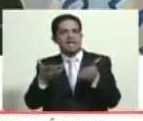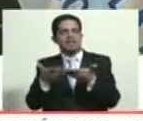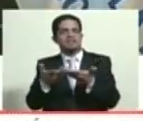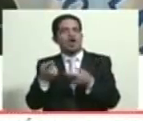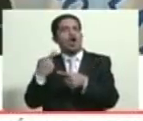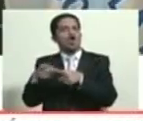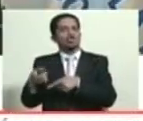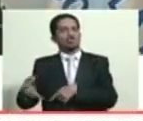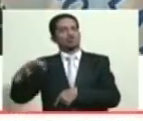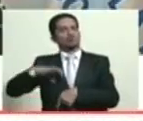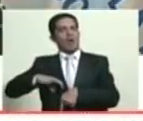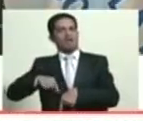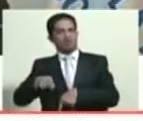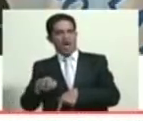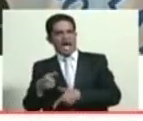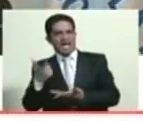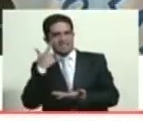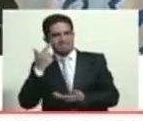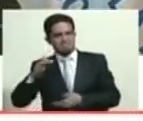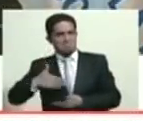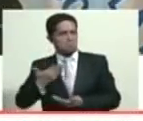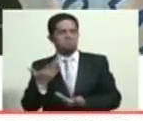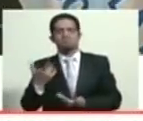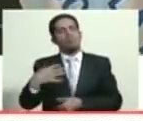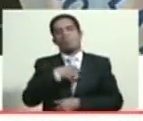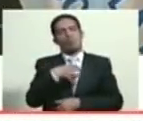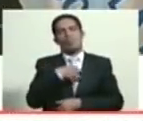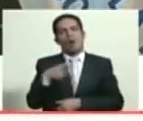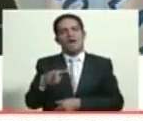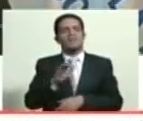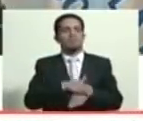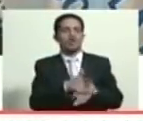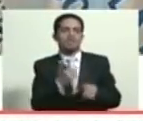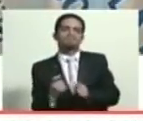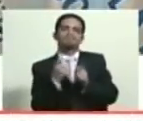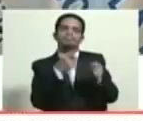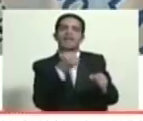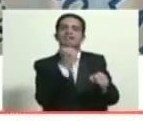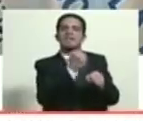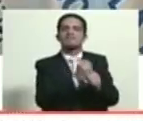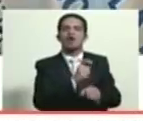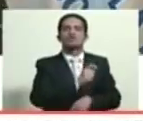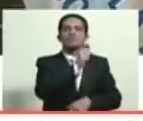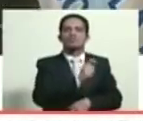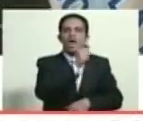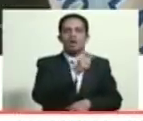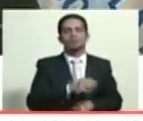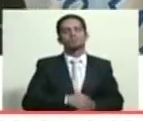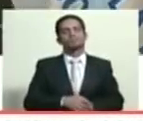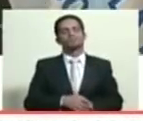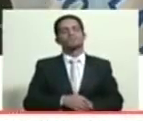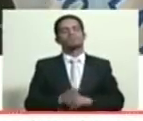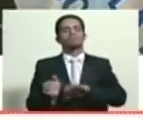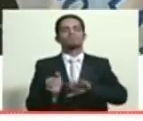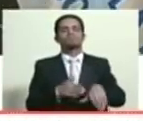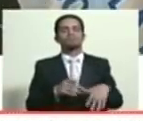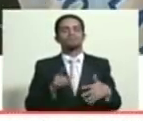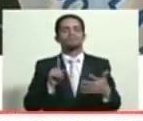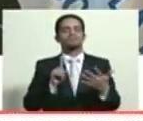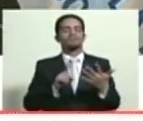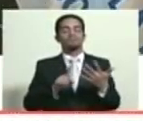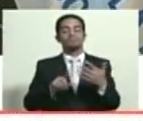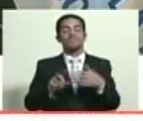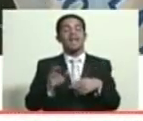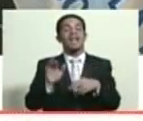ingresos distintos a los derivados de su función parlamentaria. Considerando que el